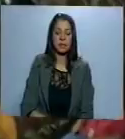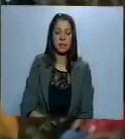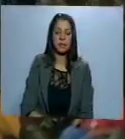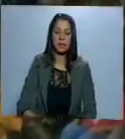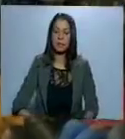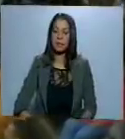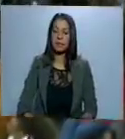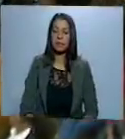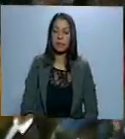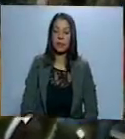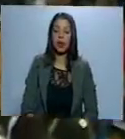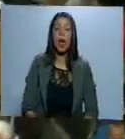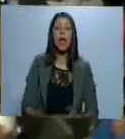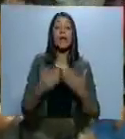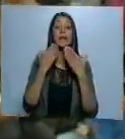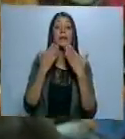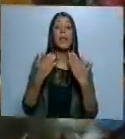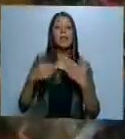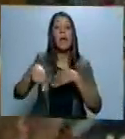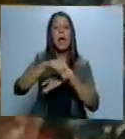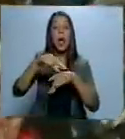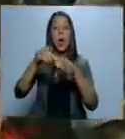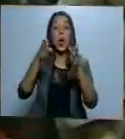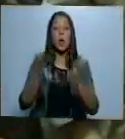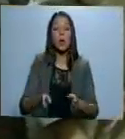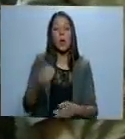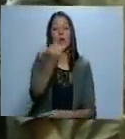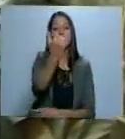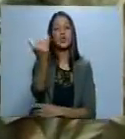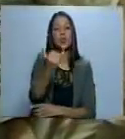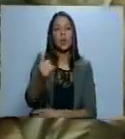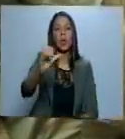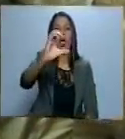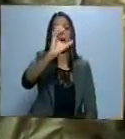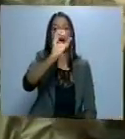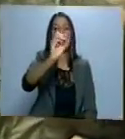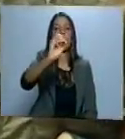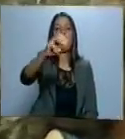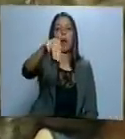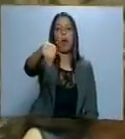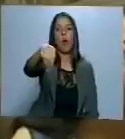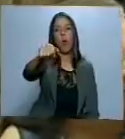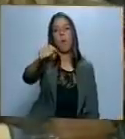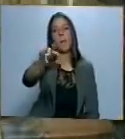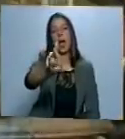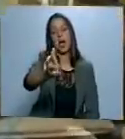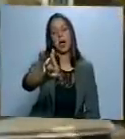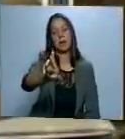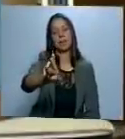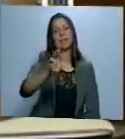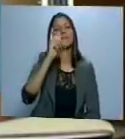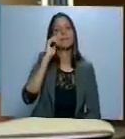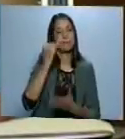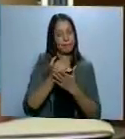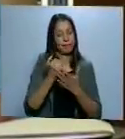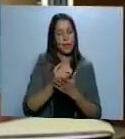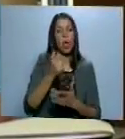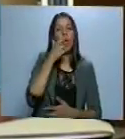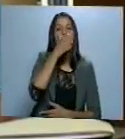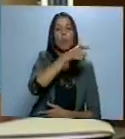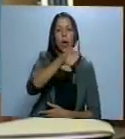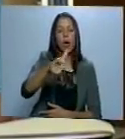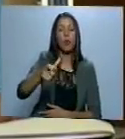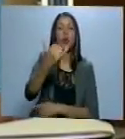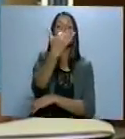Quiero agradecer al gobernador Omar Prieto y también resaltar nuevamente la lección que dio el pueblo del